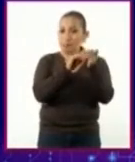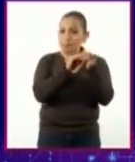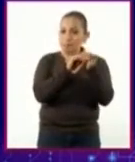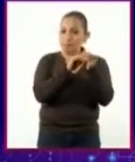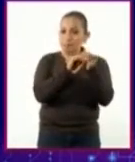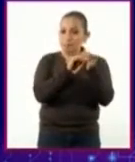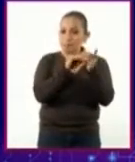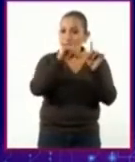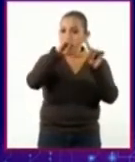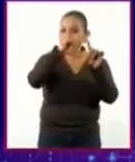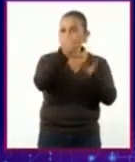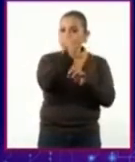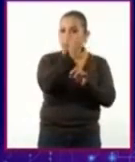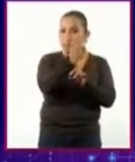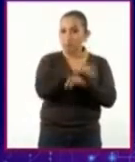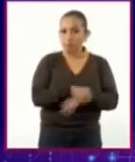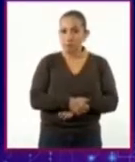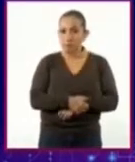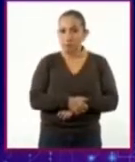paréntesis, entre 9.